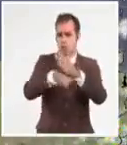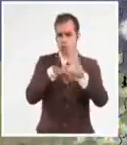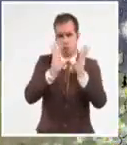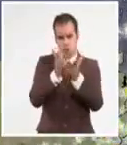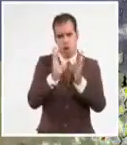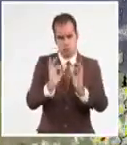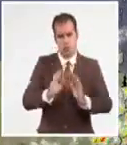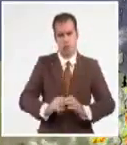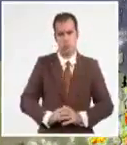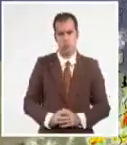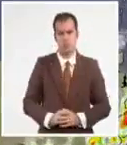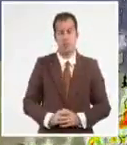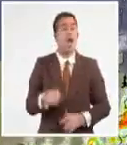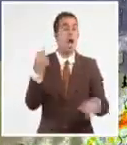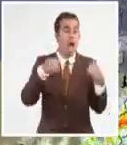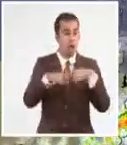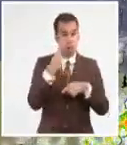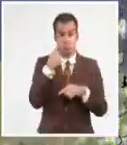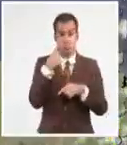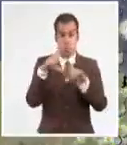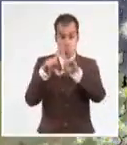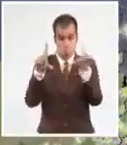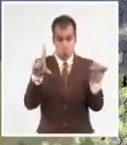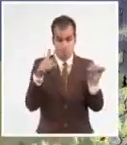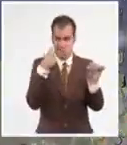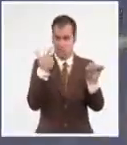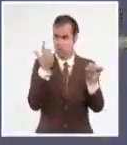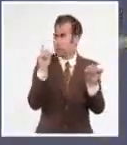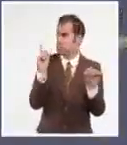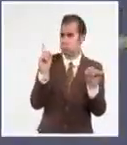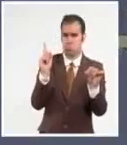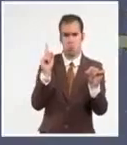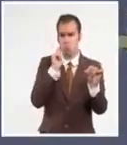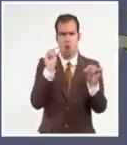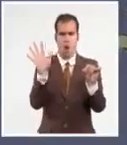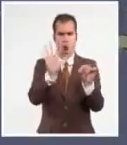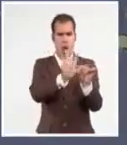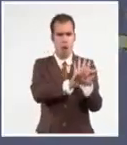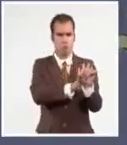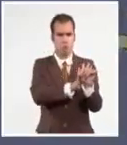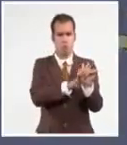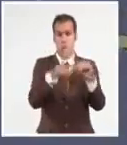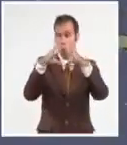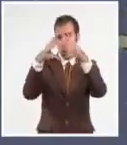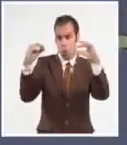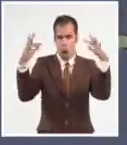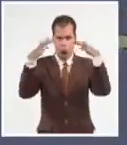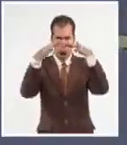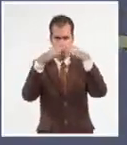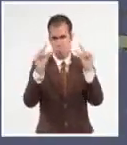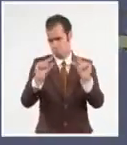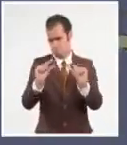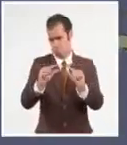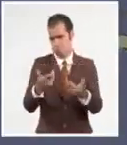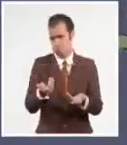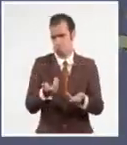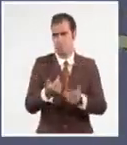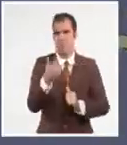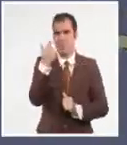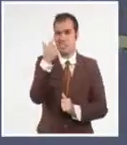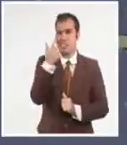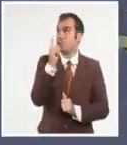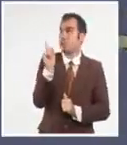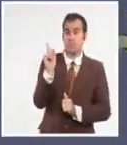en próximas emisiones. Por el momento, Cuba se mantiene con poca nubosidad. En la imagen de satélite más ampliada, se puede observar que hemos tenido hoy predominio de